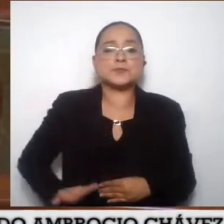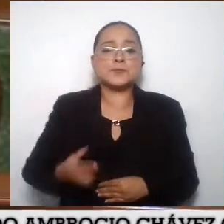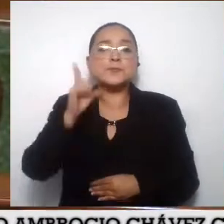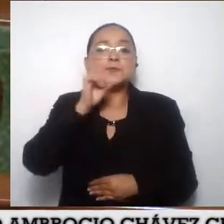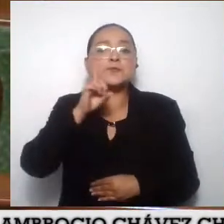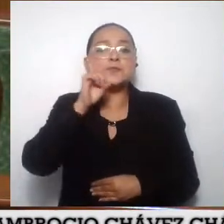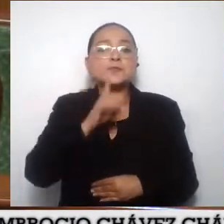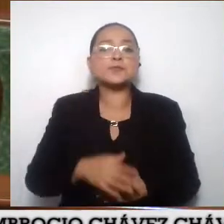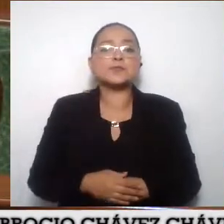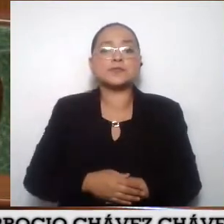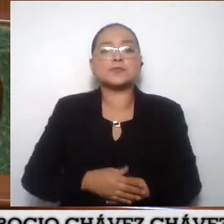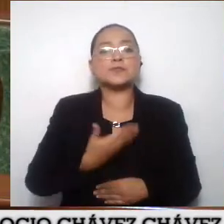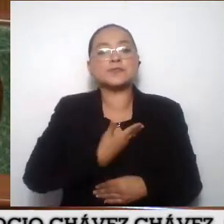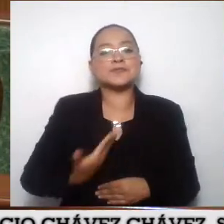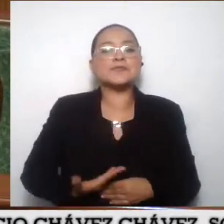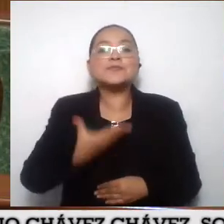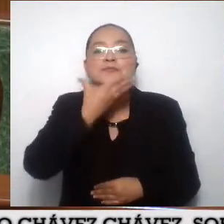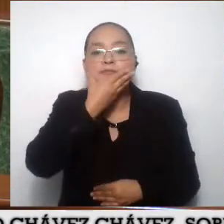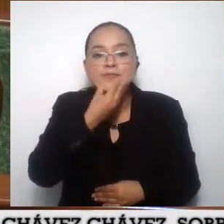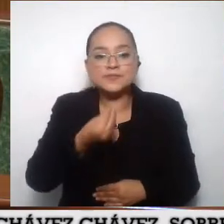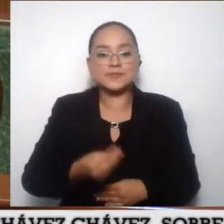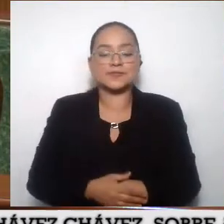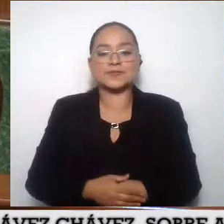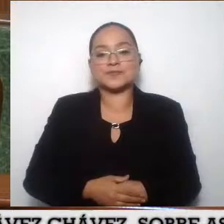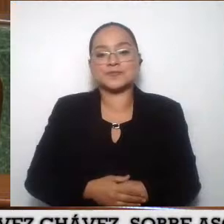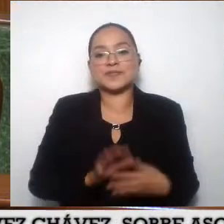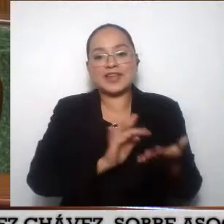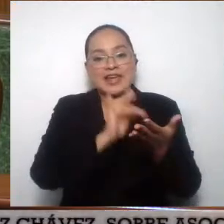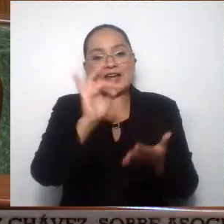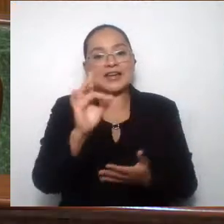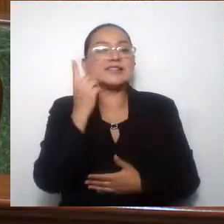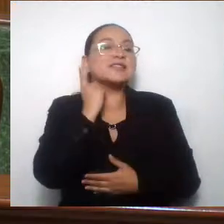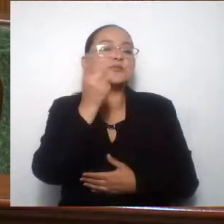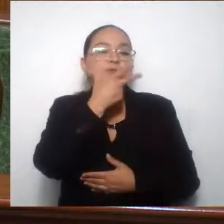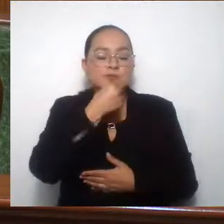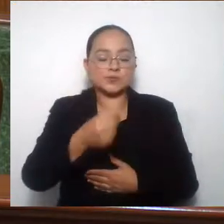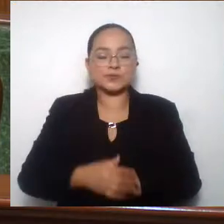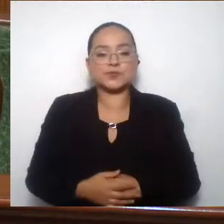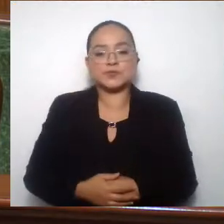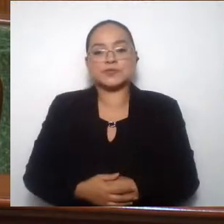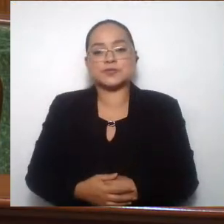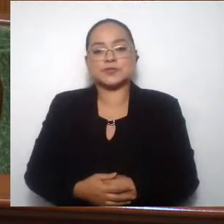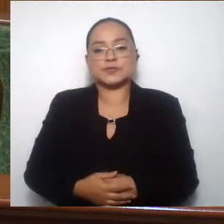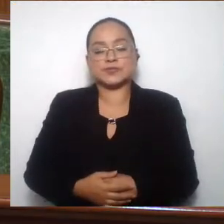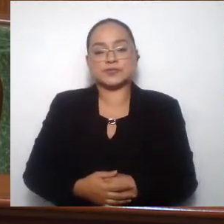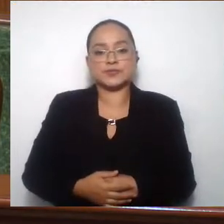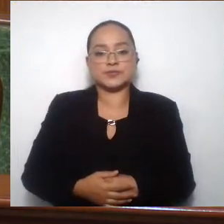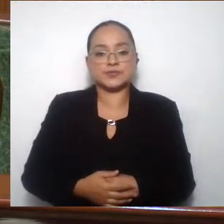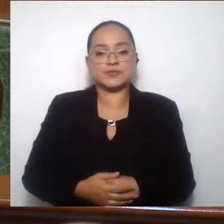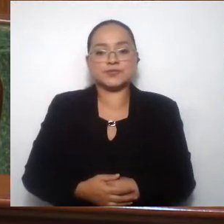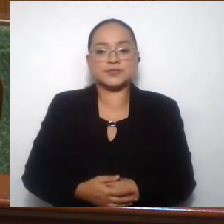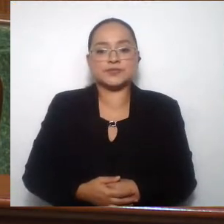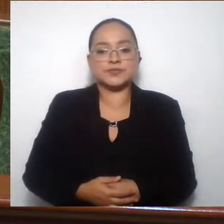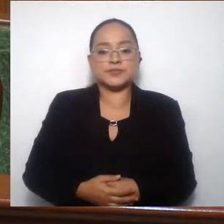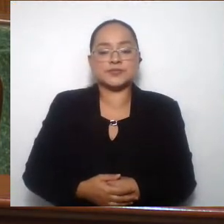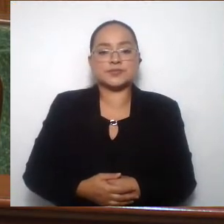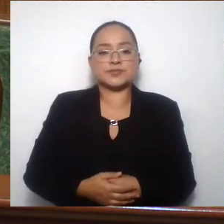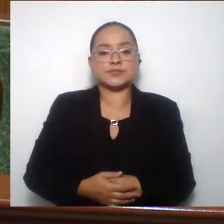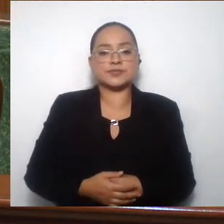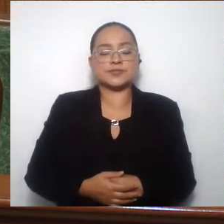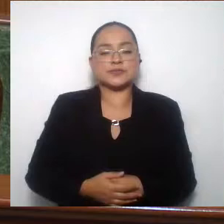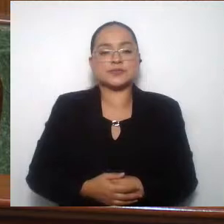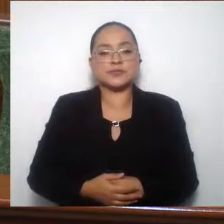Gracias. Presidente. Gracias, diputado. Gracias. Antes de